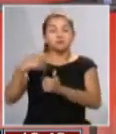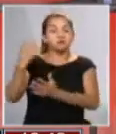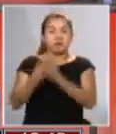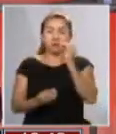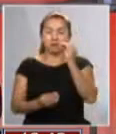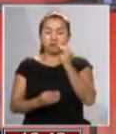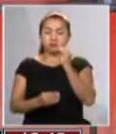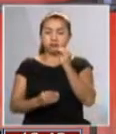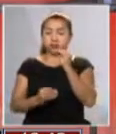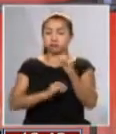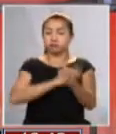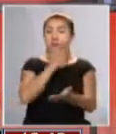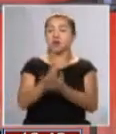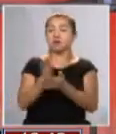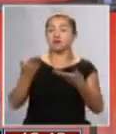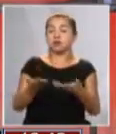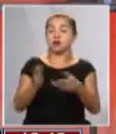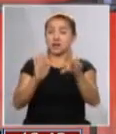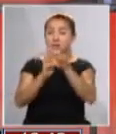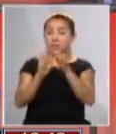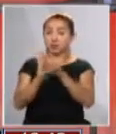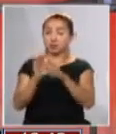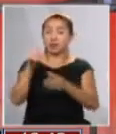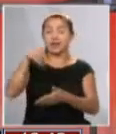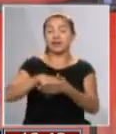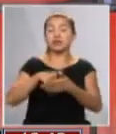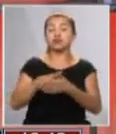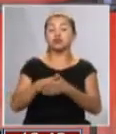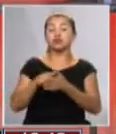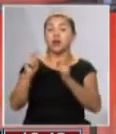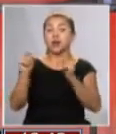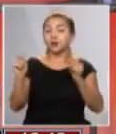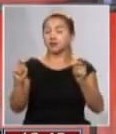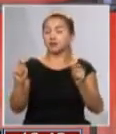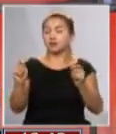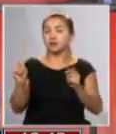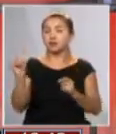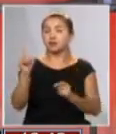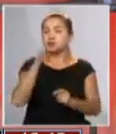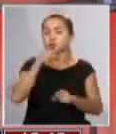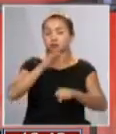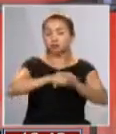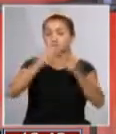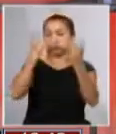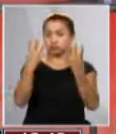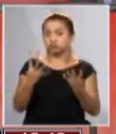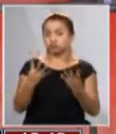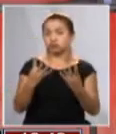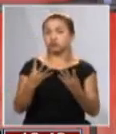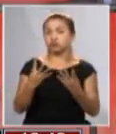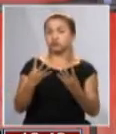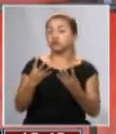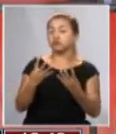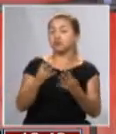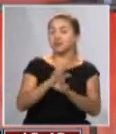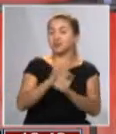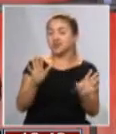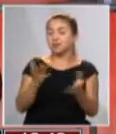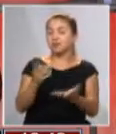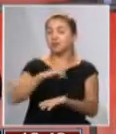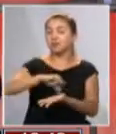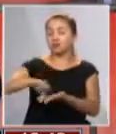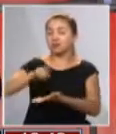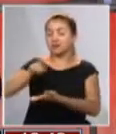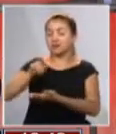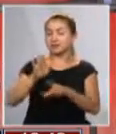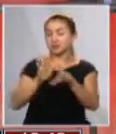hasta el momento la legislación electoral no contempla penas de prisión o penas corporales para las infracciones a